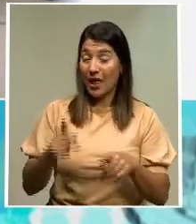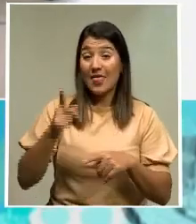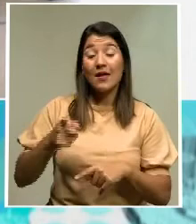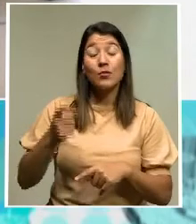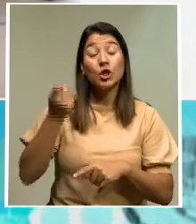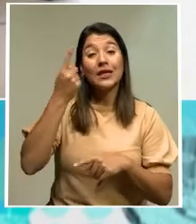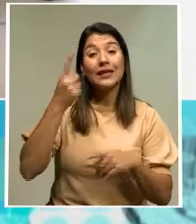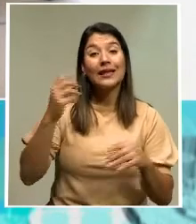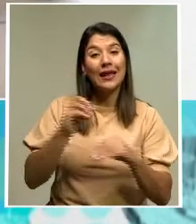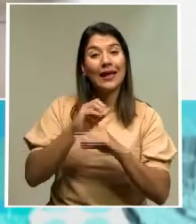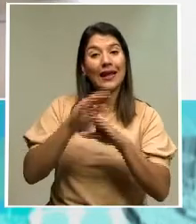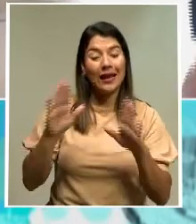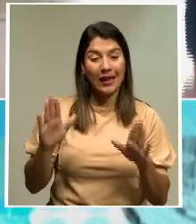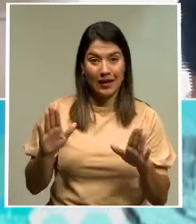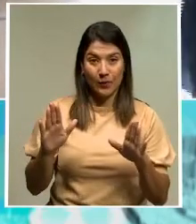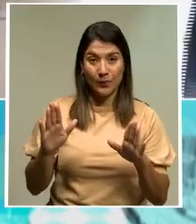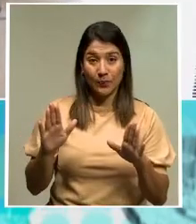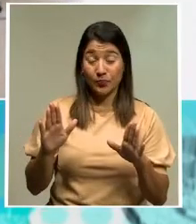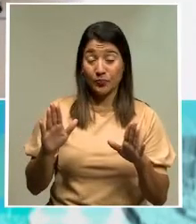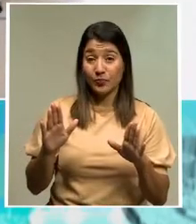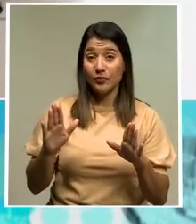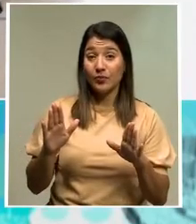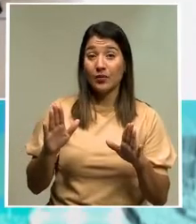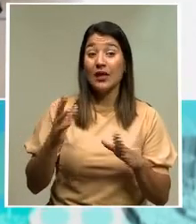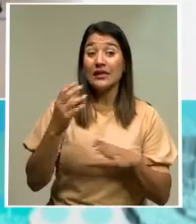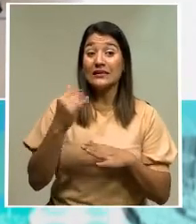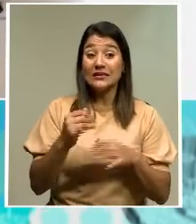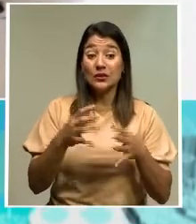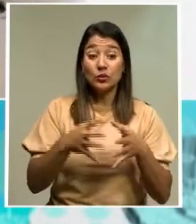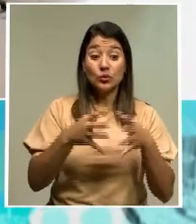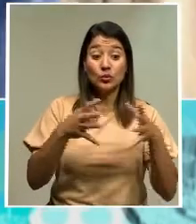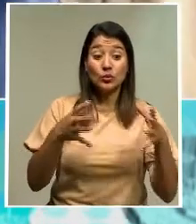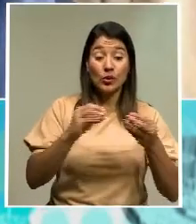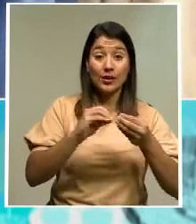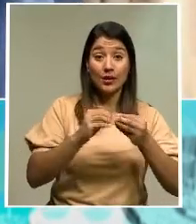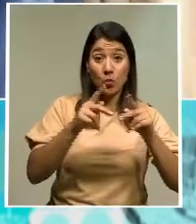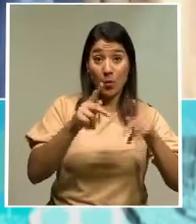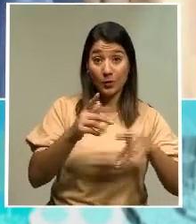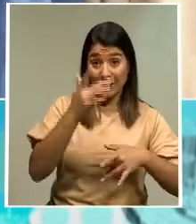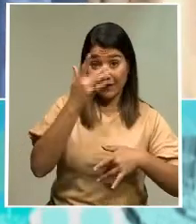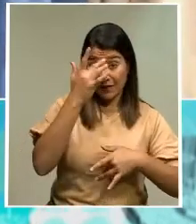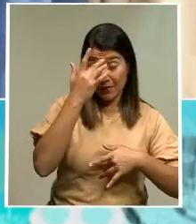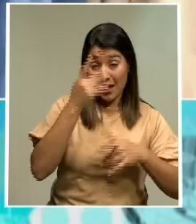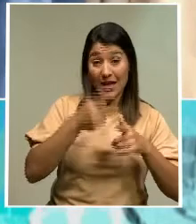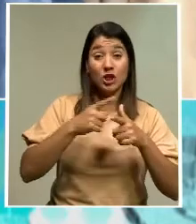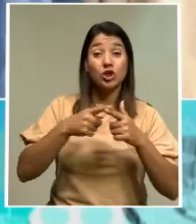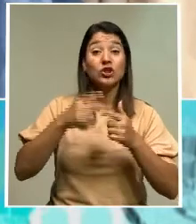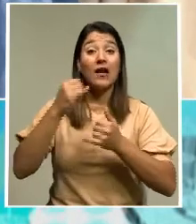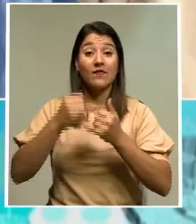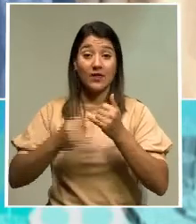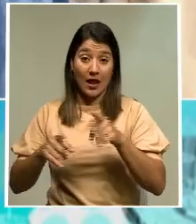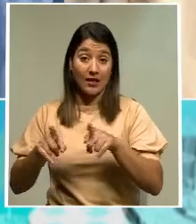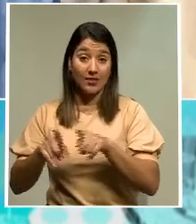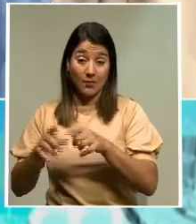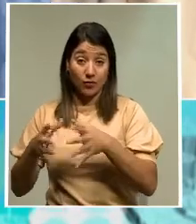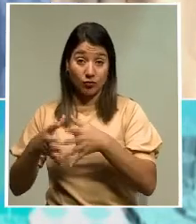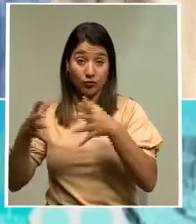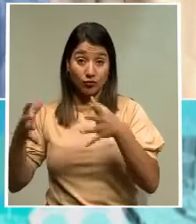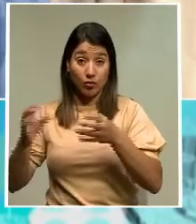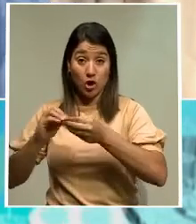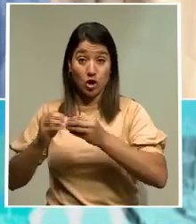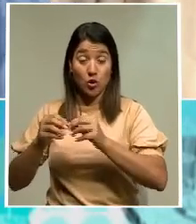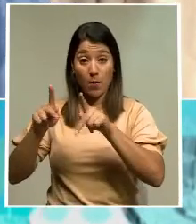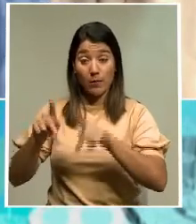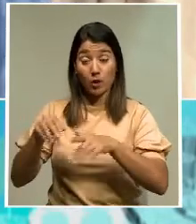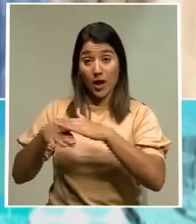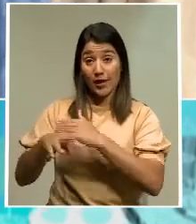claro igual que según aumente el número de casos, finalmente aumenta también el número de